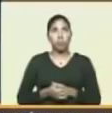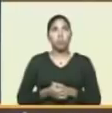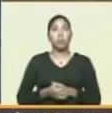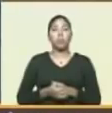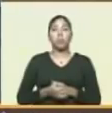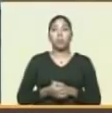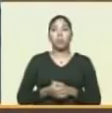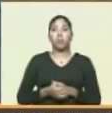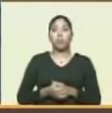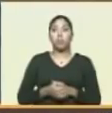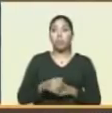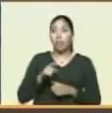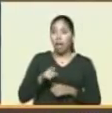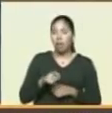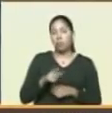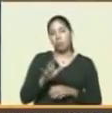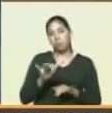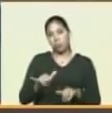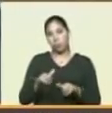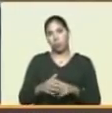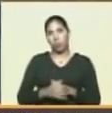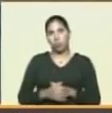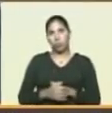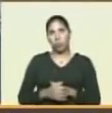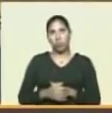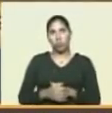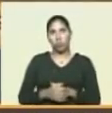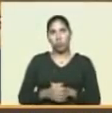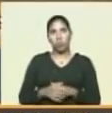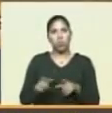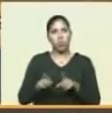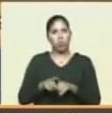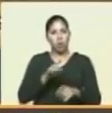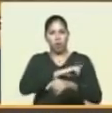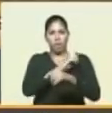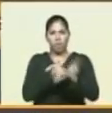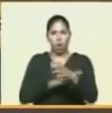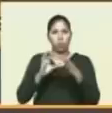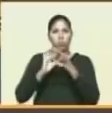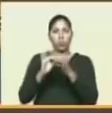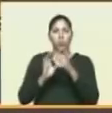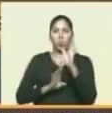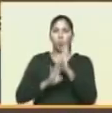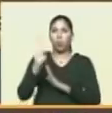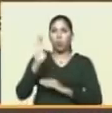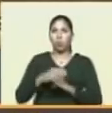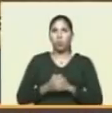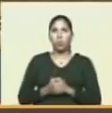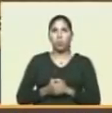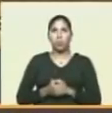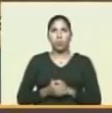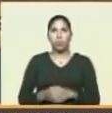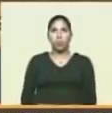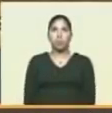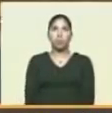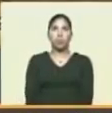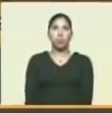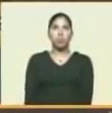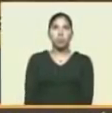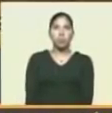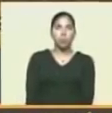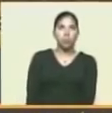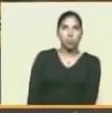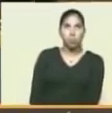Agrosur. En el contexto del fortalecimiento de la producción de biofertilizantes, que